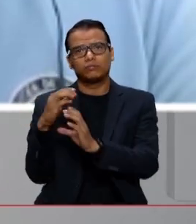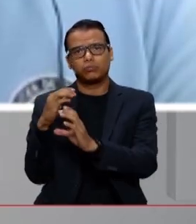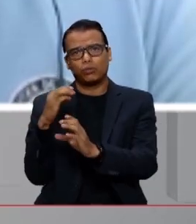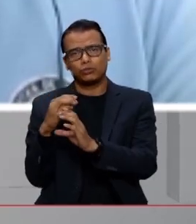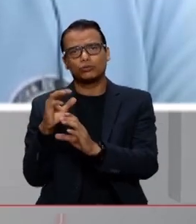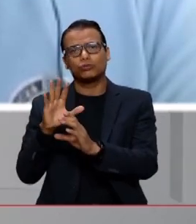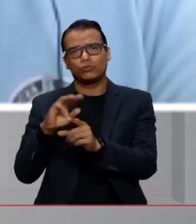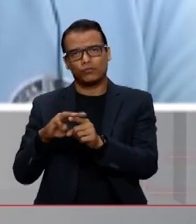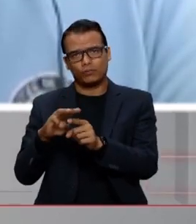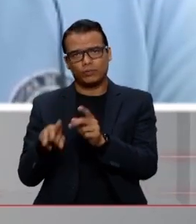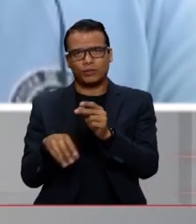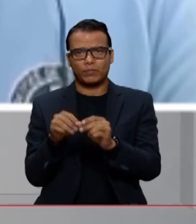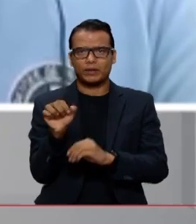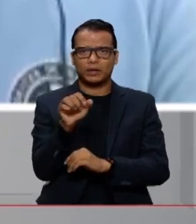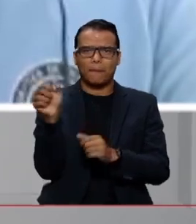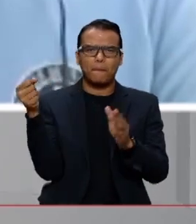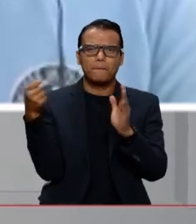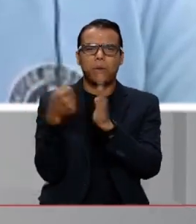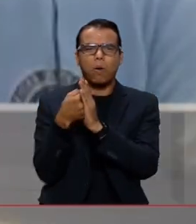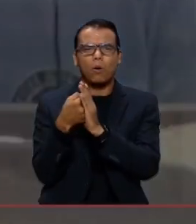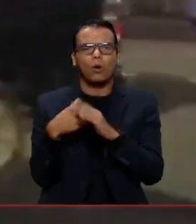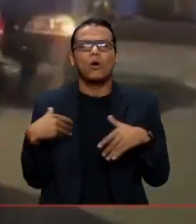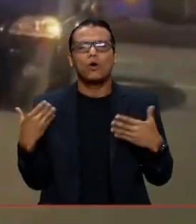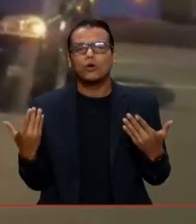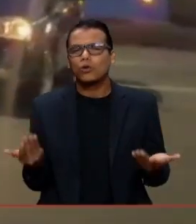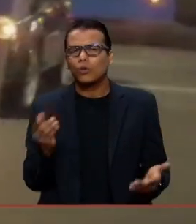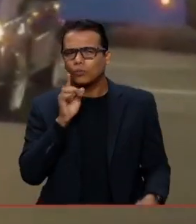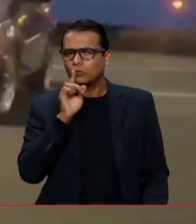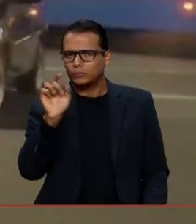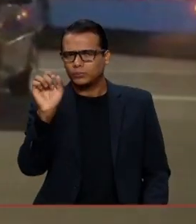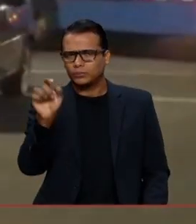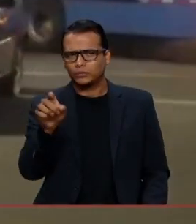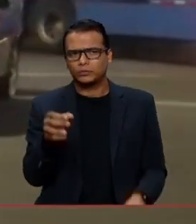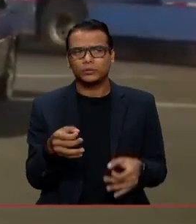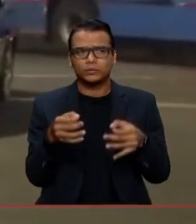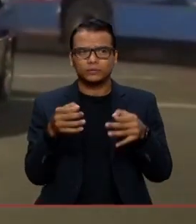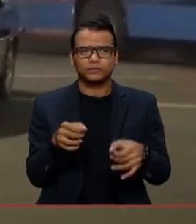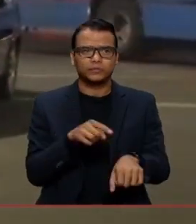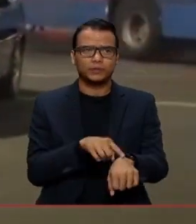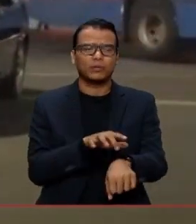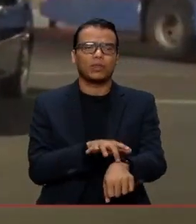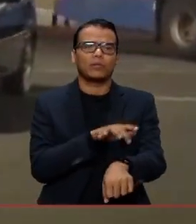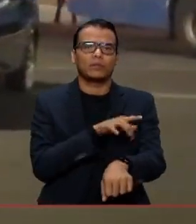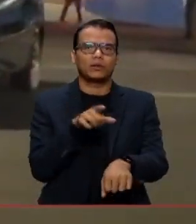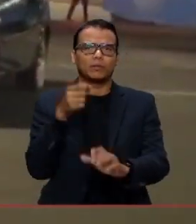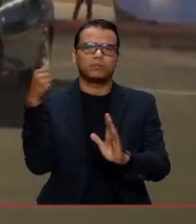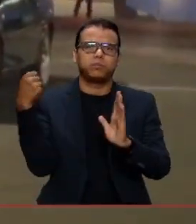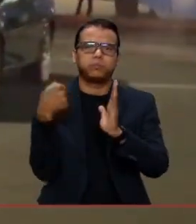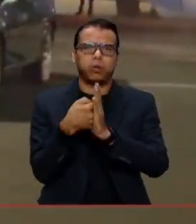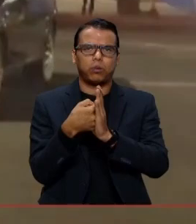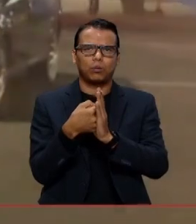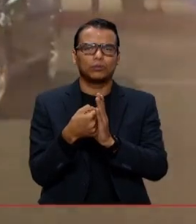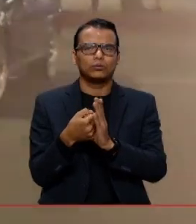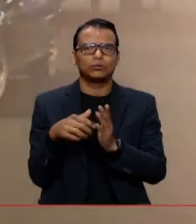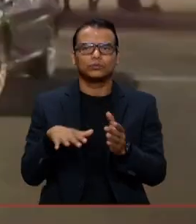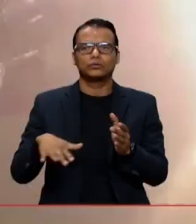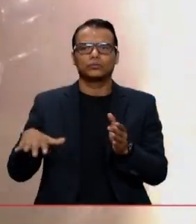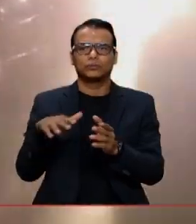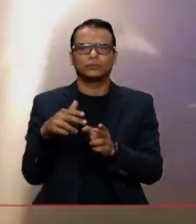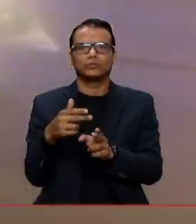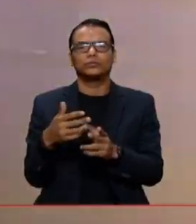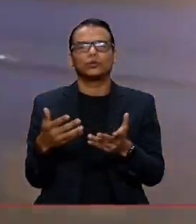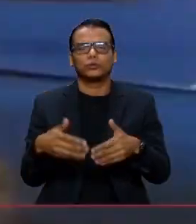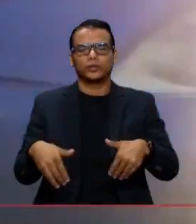es el balance de este siniestro? Claro que sí. Bueno, muy tempranas horas de la mañana se presenta un siniestro vial en el sector de la